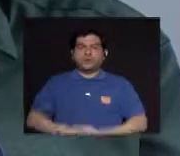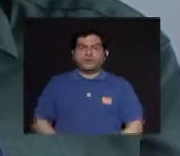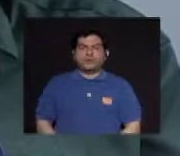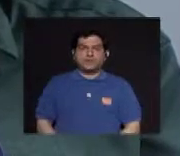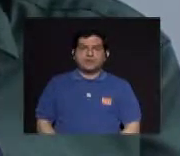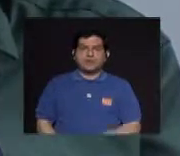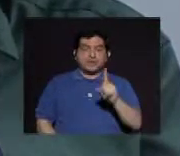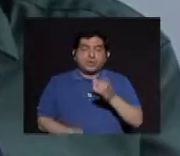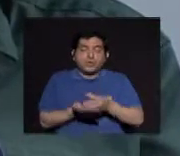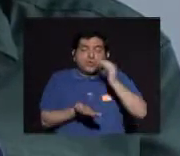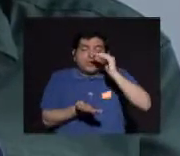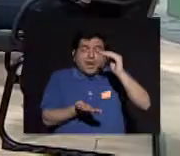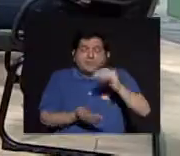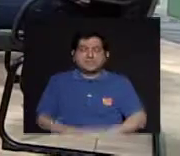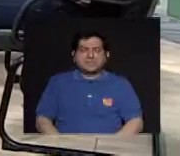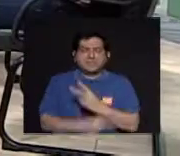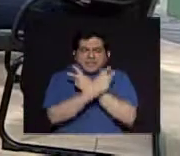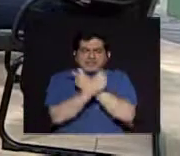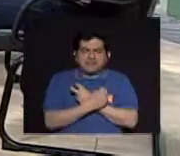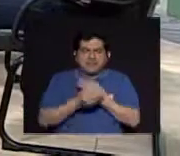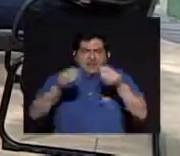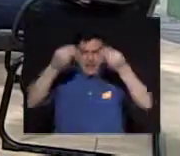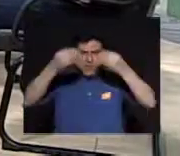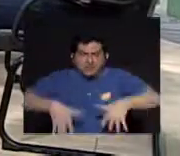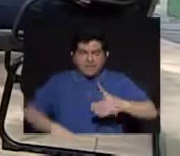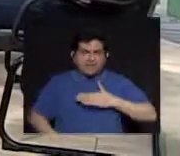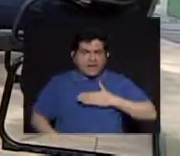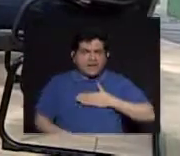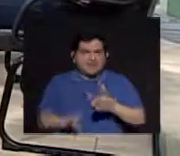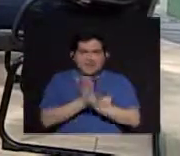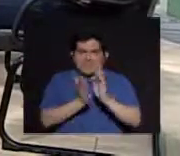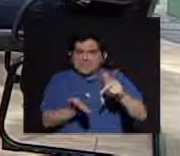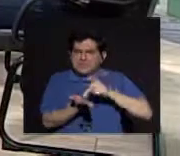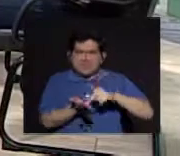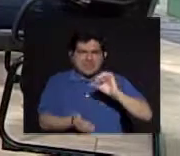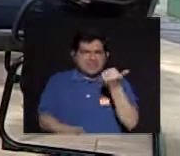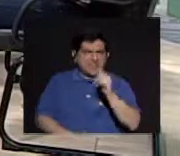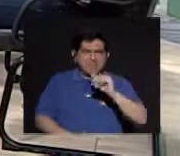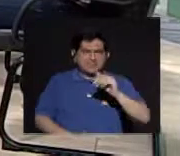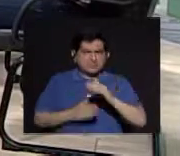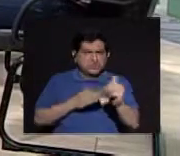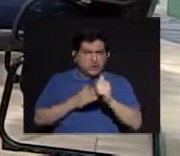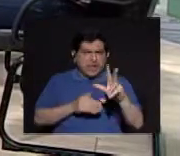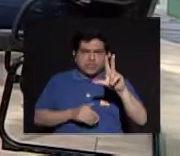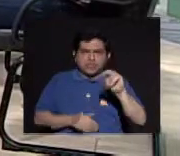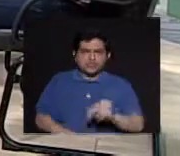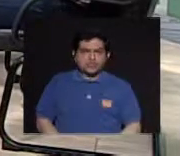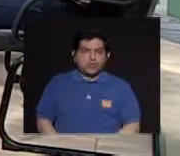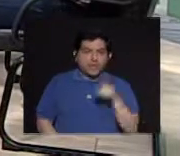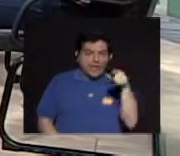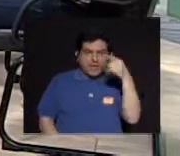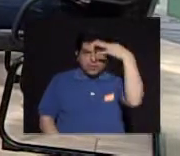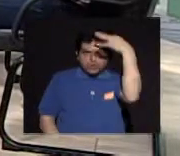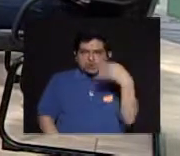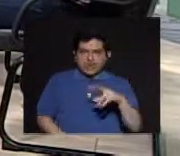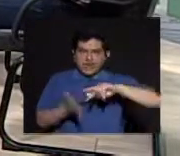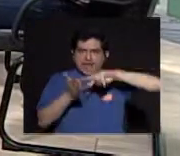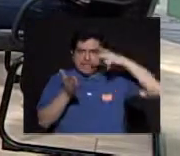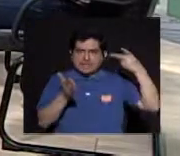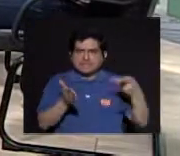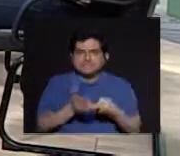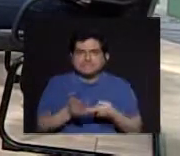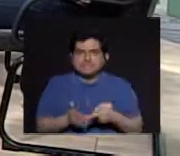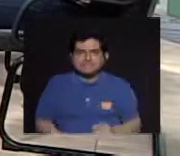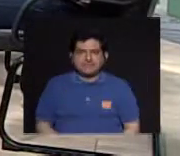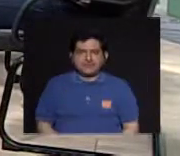pasa? Si yo voy y pierdo la botellita del veneno, a mí no me van a cobrar, costaba $10. No, me van a cobrar lo que para